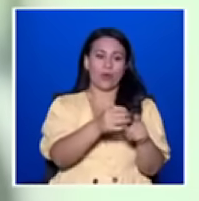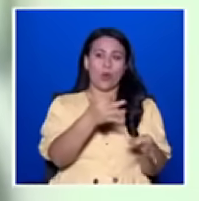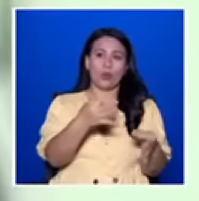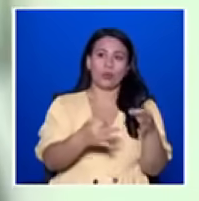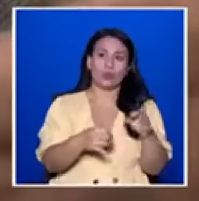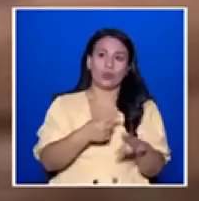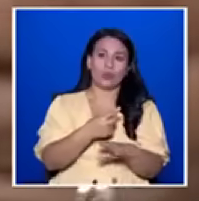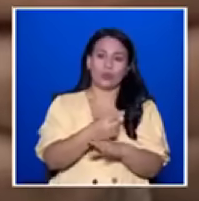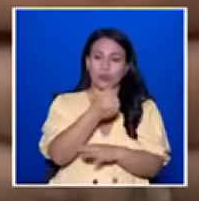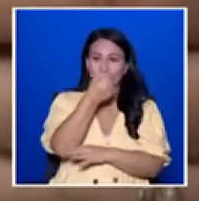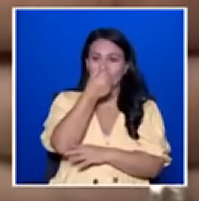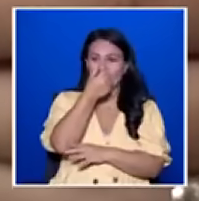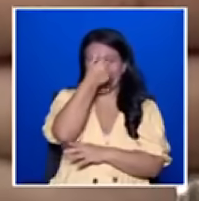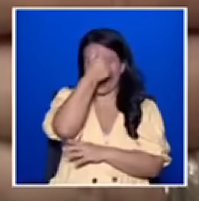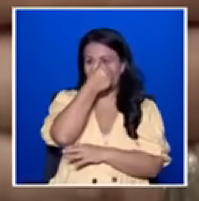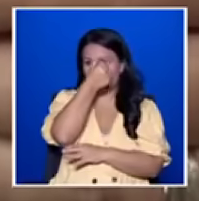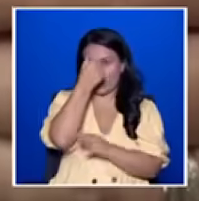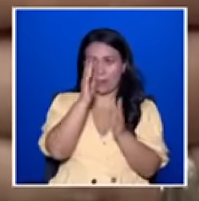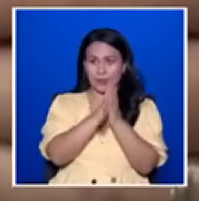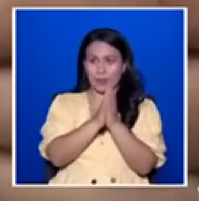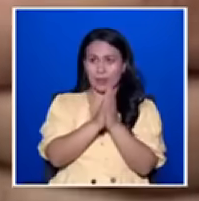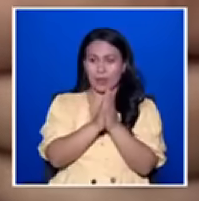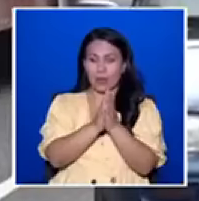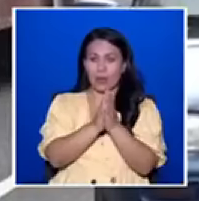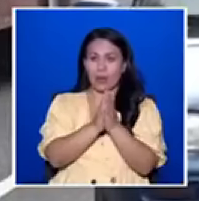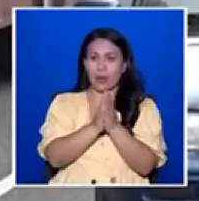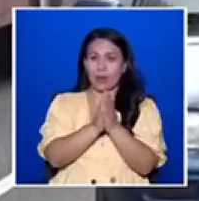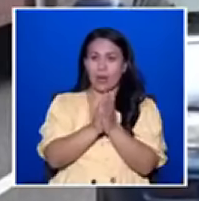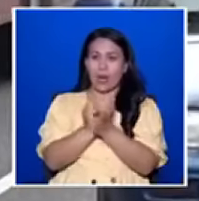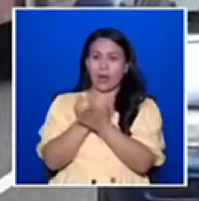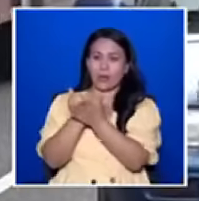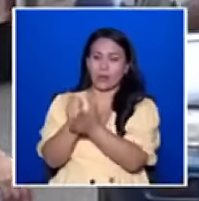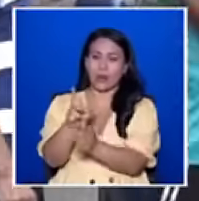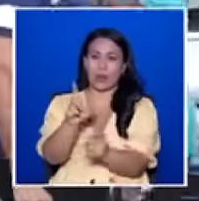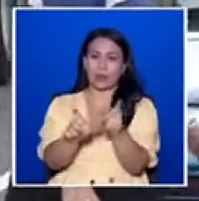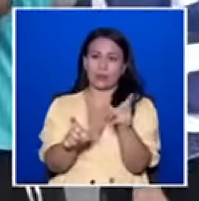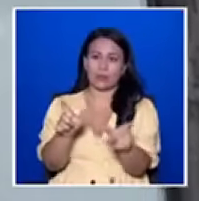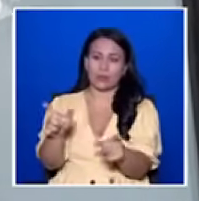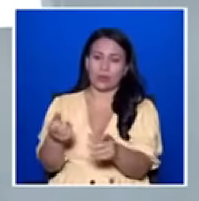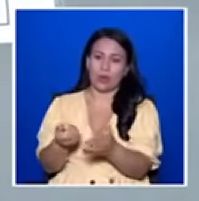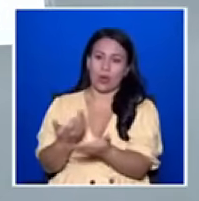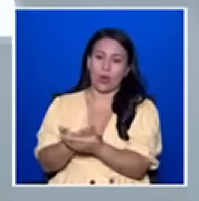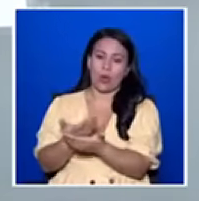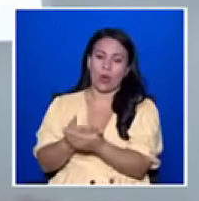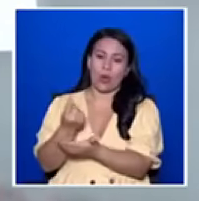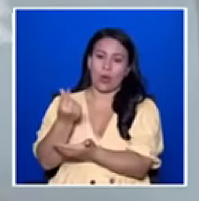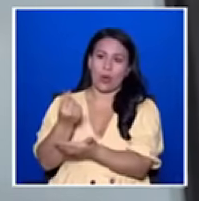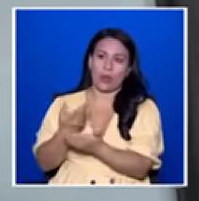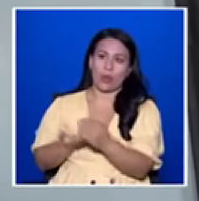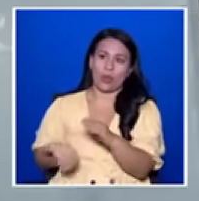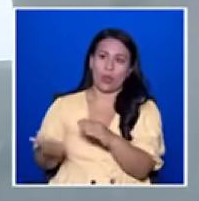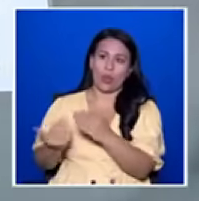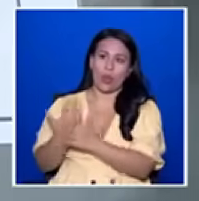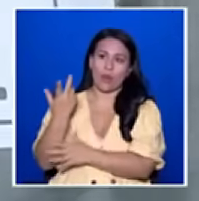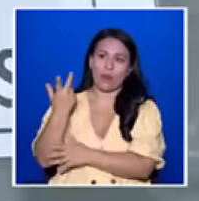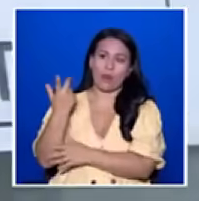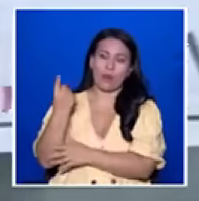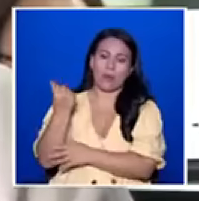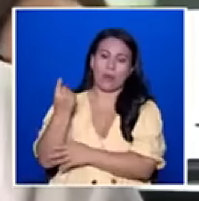Santo Domingo a presentar un pedido de medidas cautelares a favor de la ciudadanía por el cobro del nuevo valor. Que